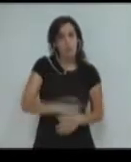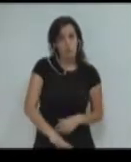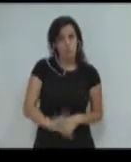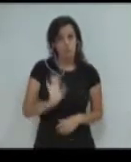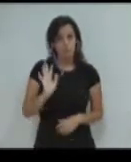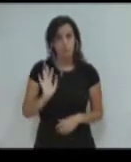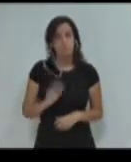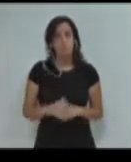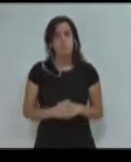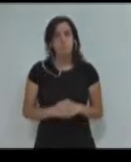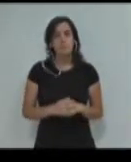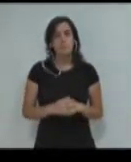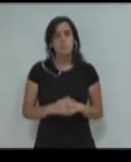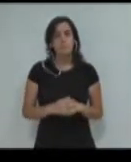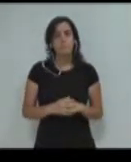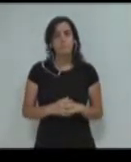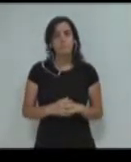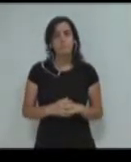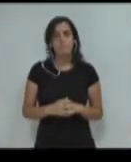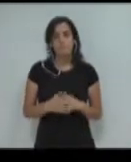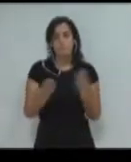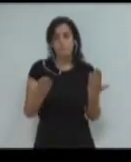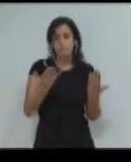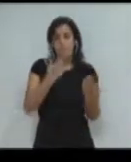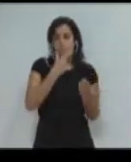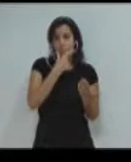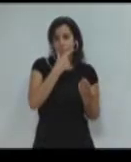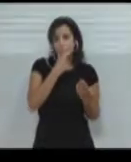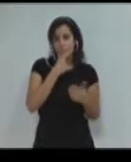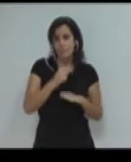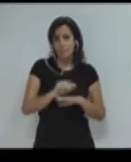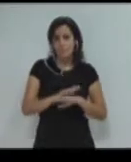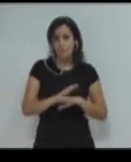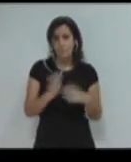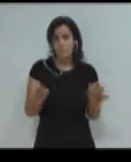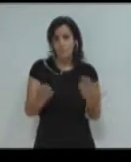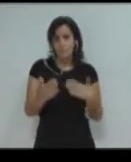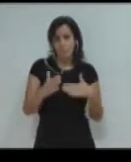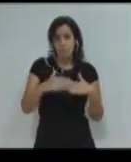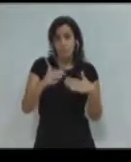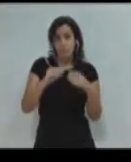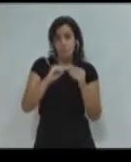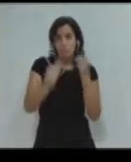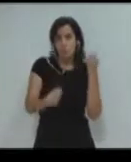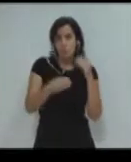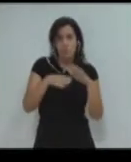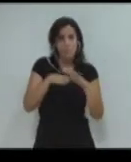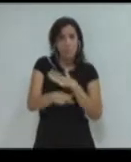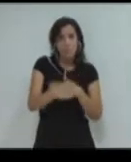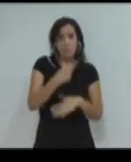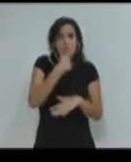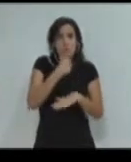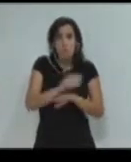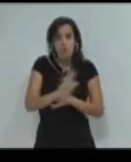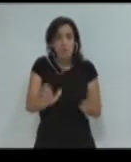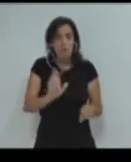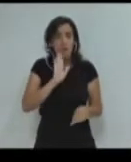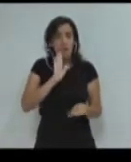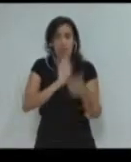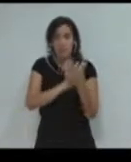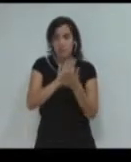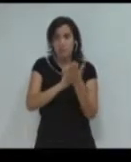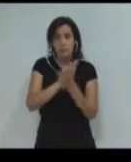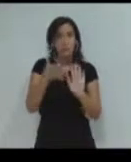ahí. Pues es tan sencillo, yo creo que para que tengamos un documento accesible, tan sencillo como eso, partiendo de